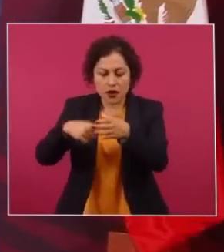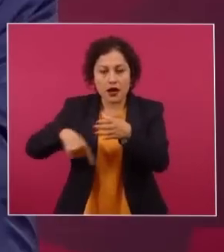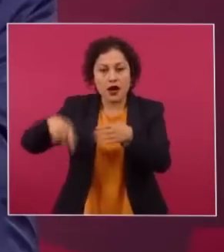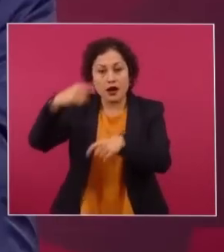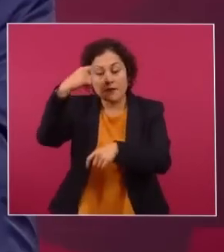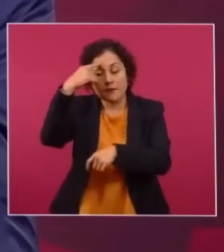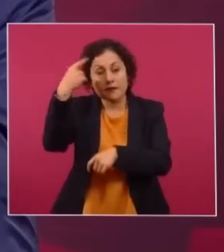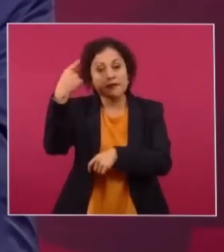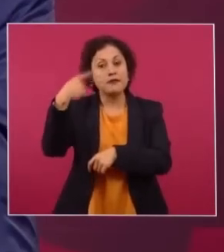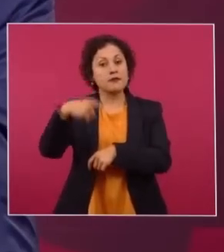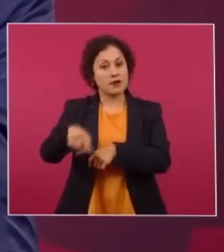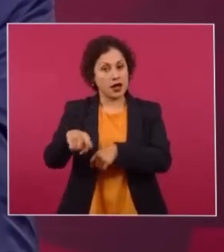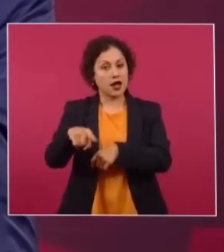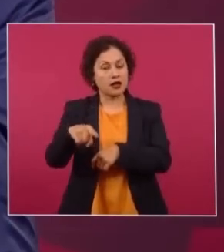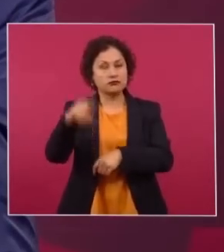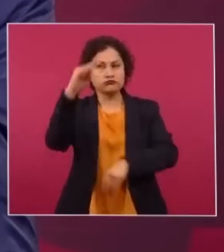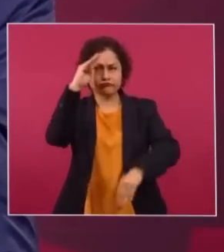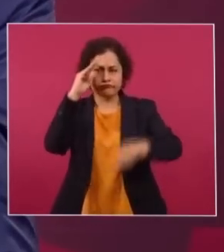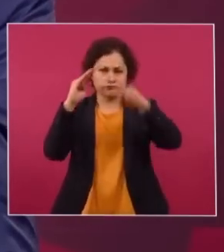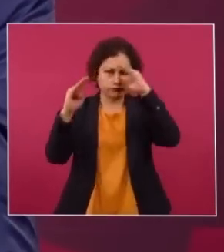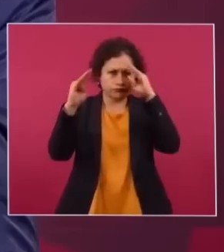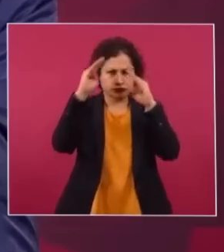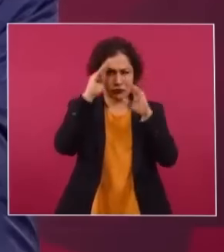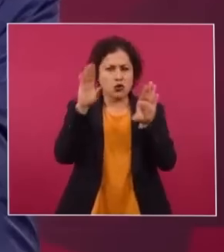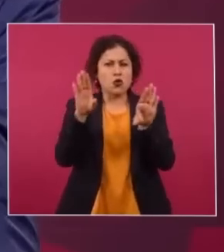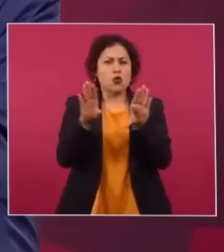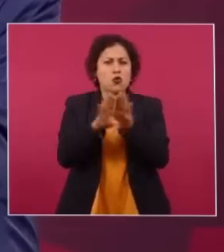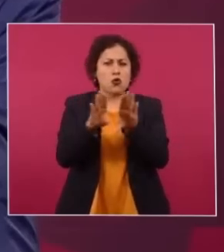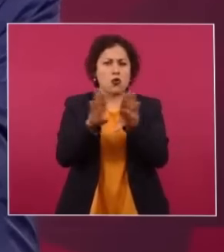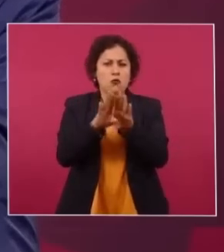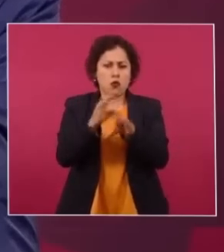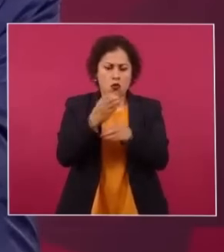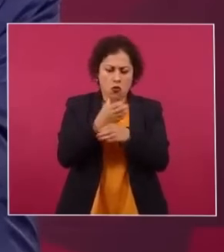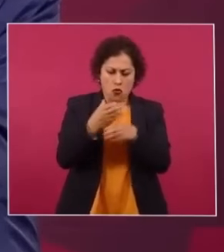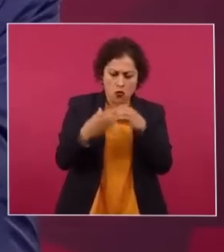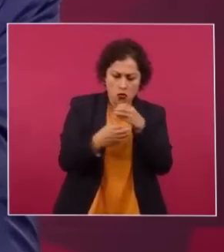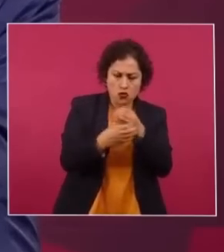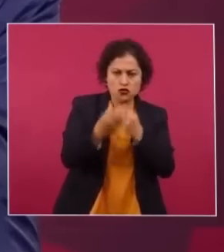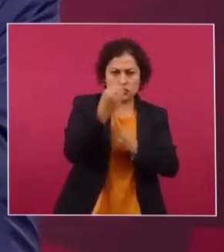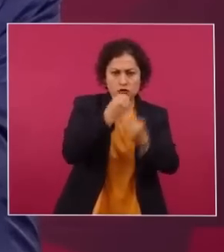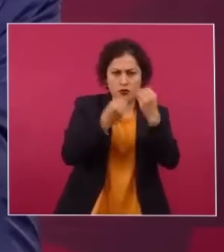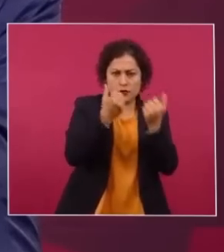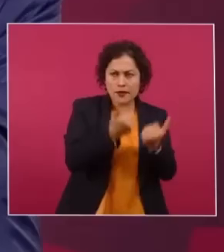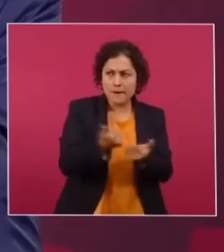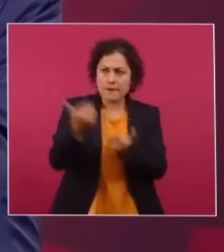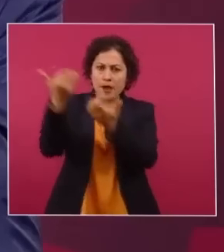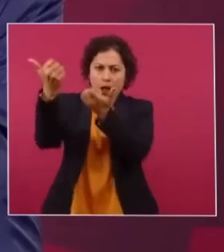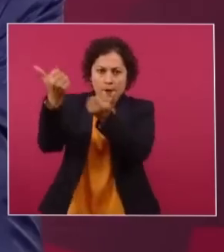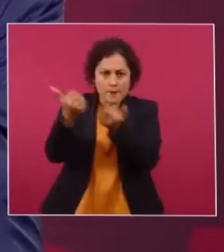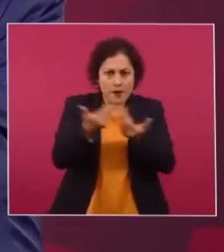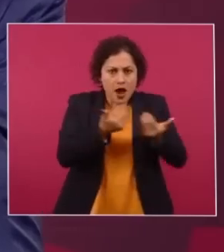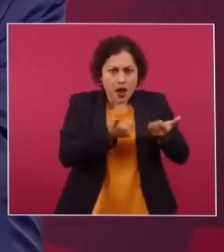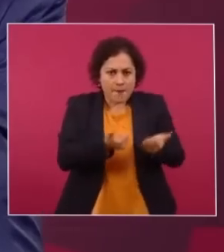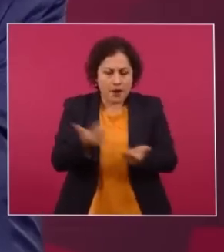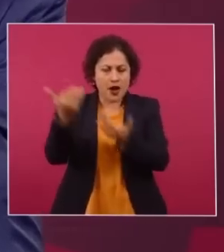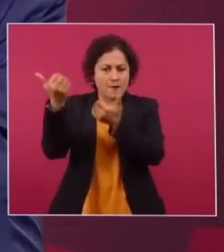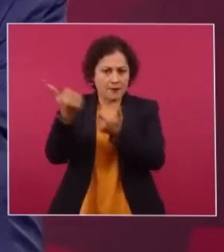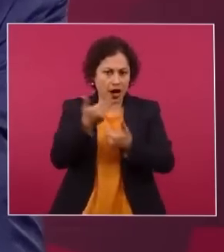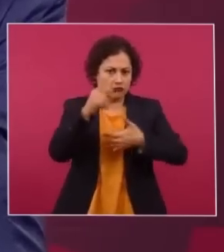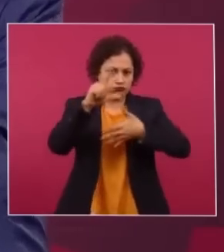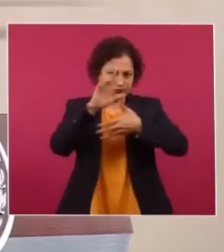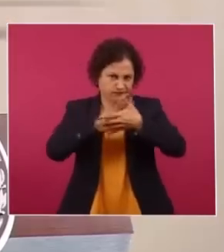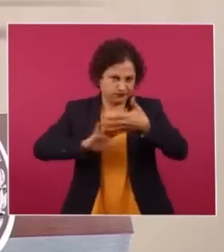legisladores estadounidenses. López Obrador, por su parte, ha dicho que México tiene una mejor democracia que